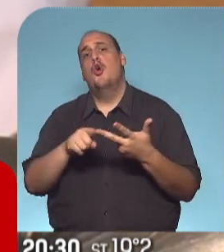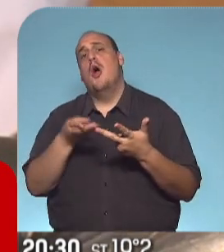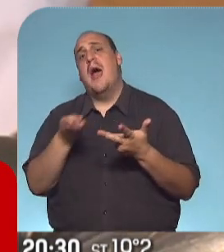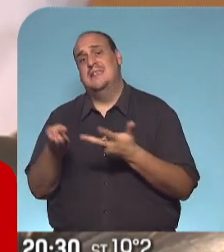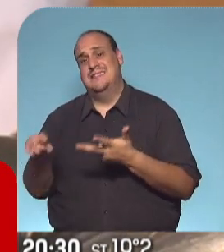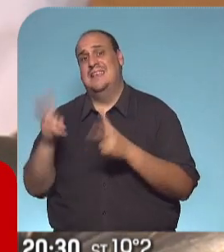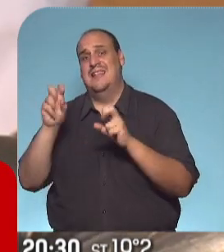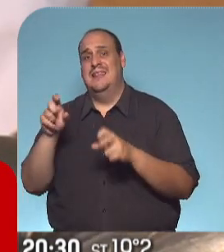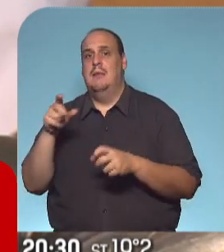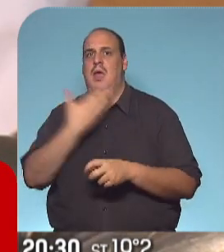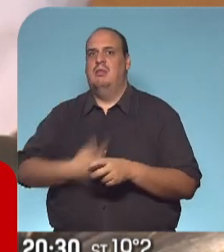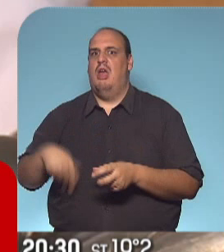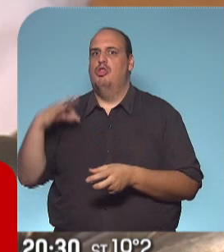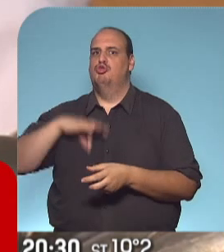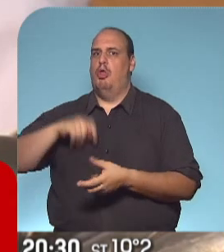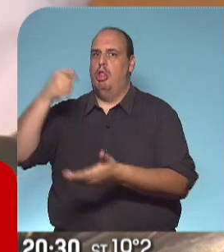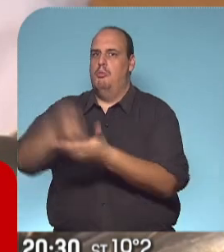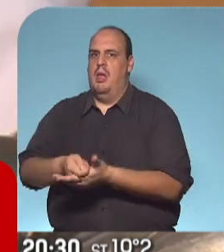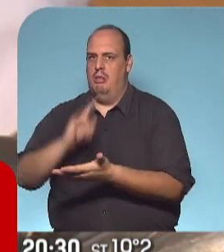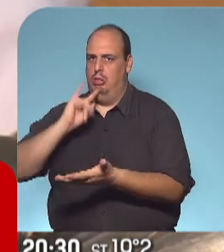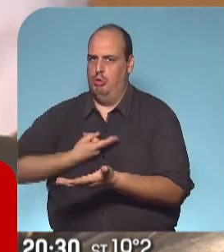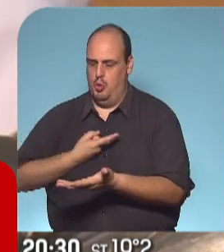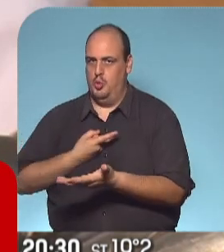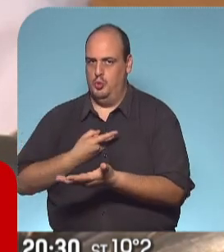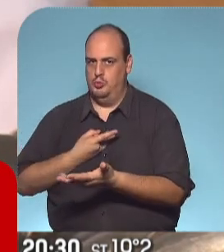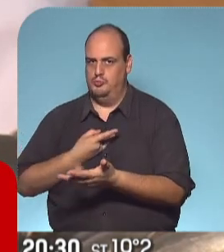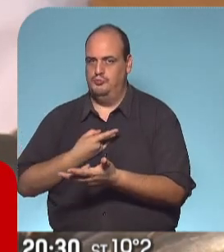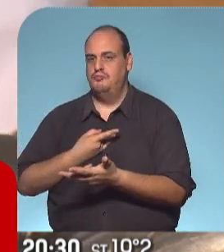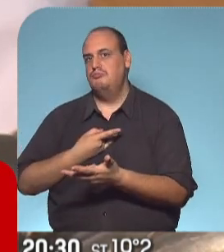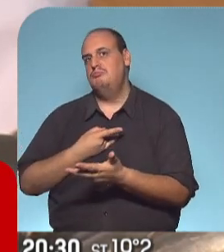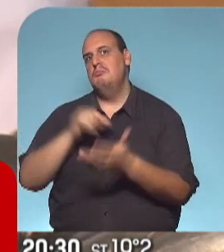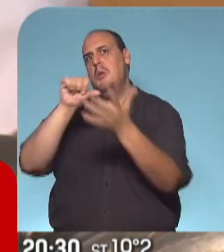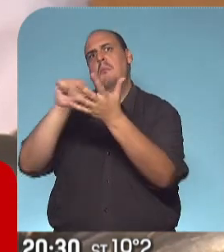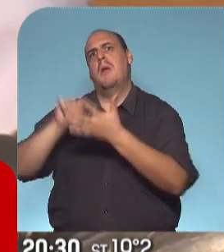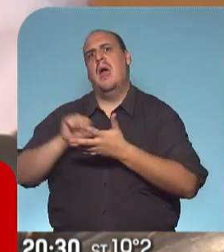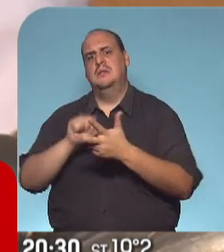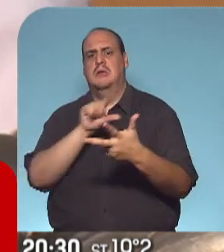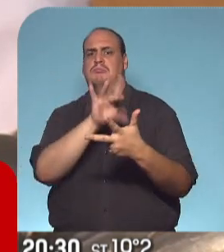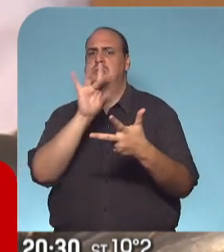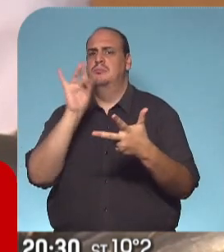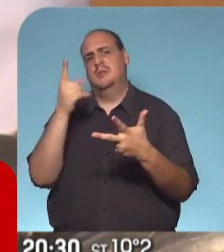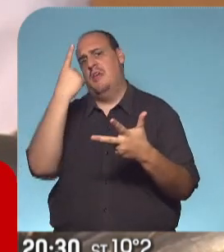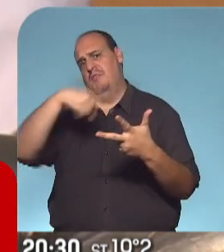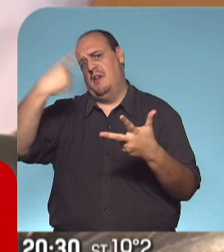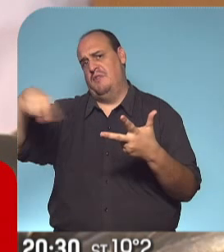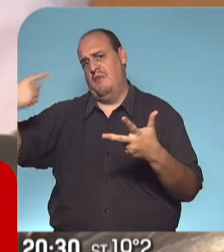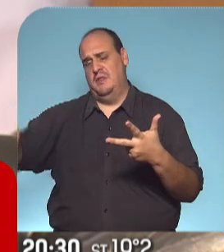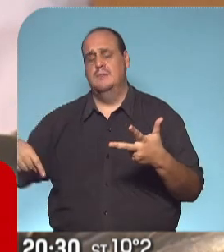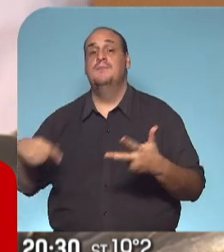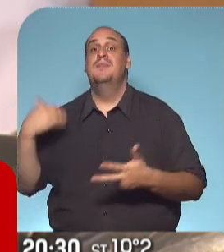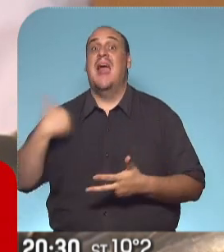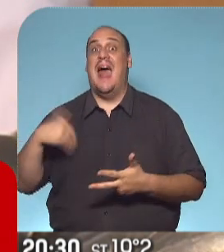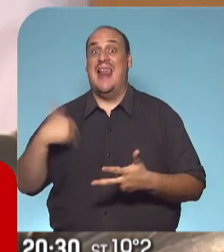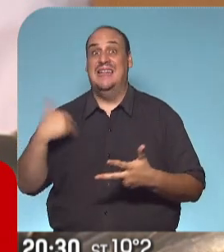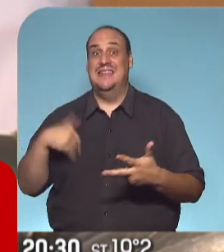pagar salarios, que el Estado contribuya al pago de los salarios. Distintos países adoptaron distintas de estas medidas. Argentina